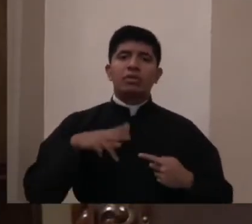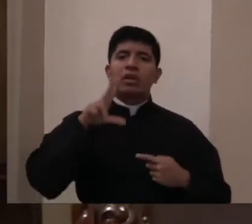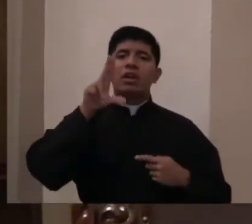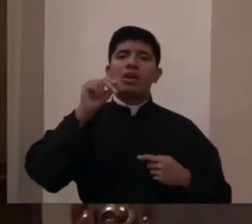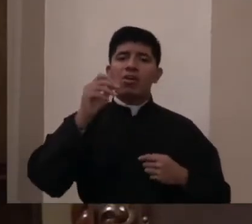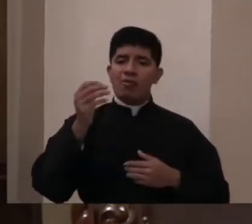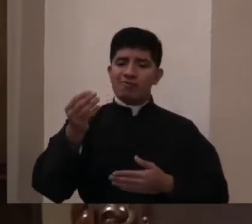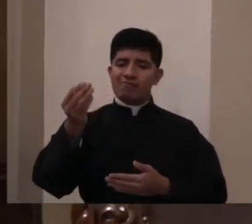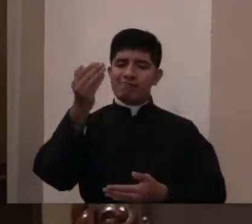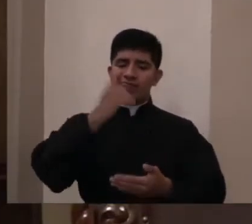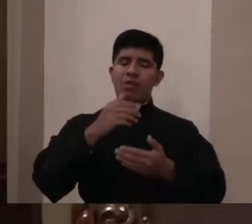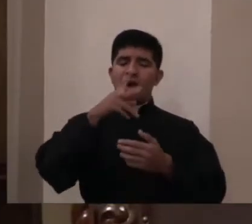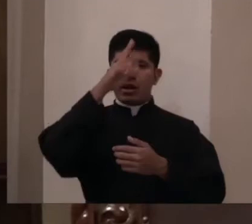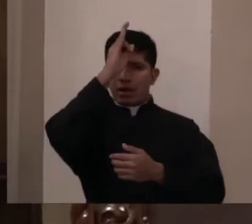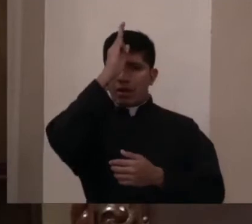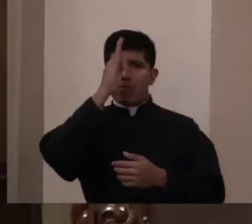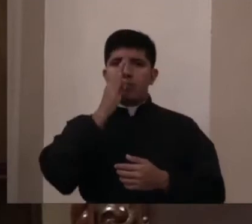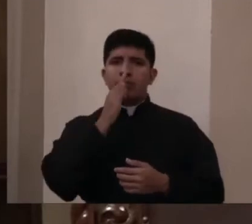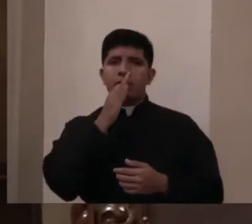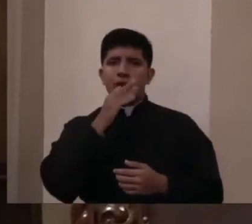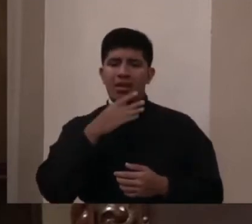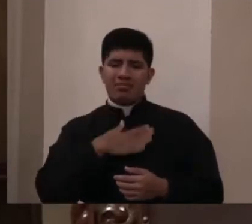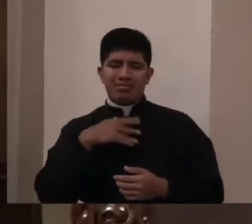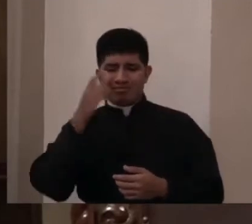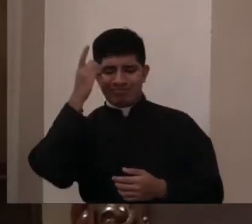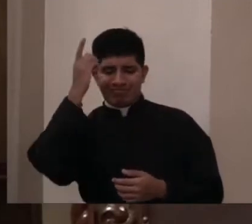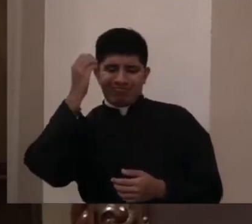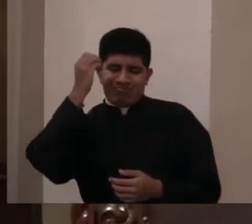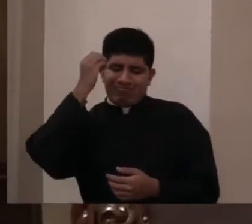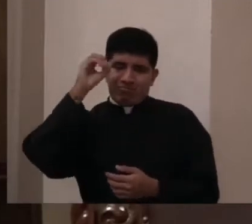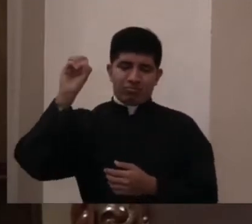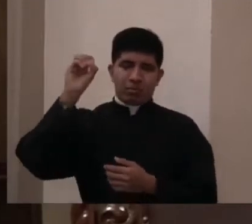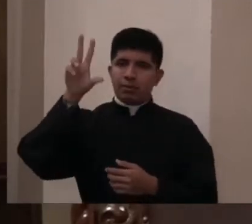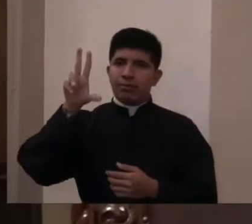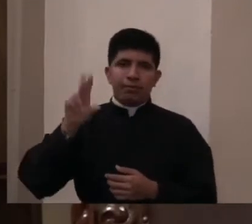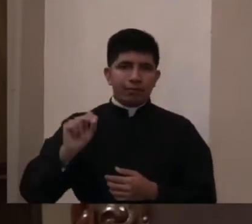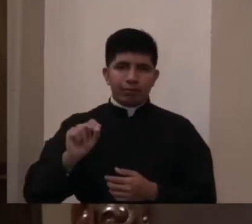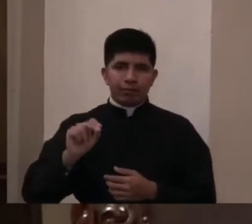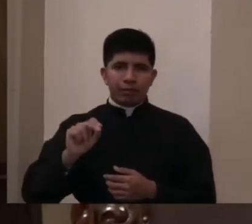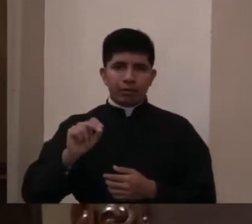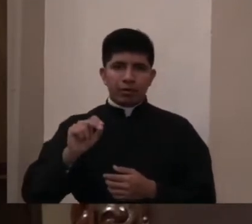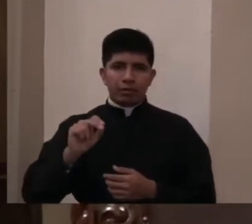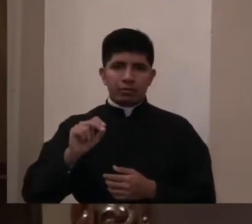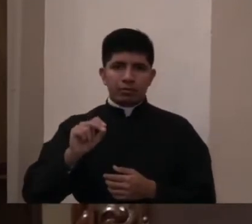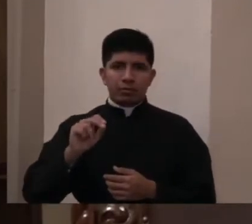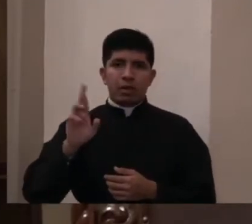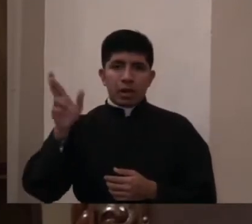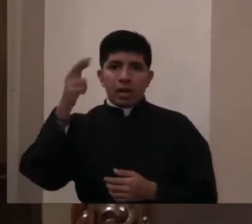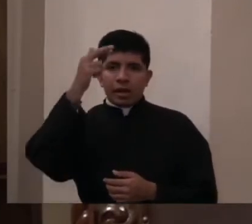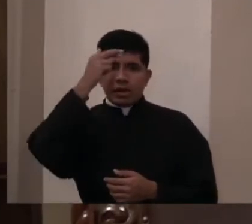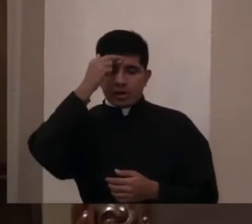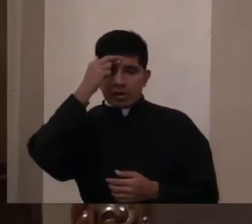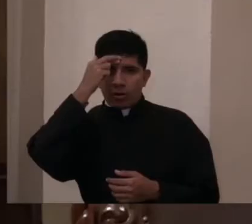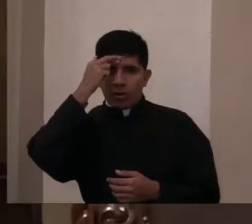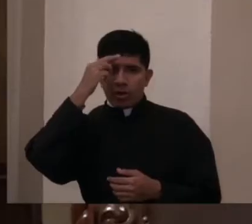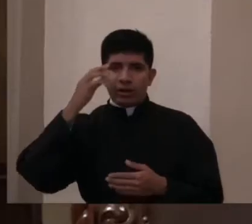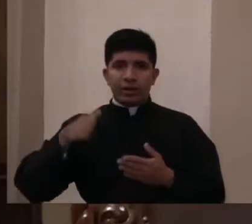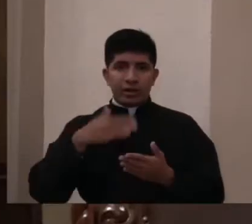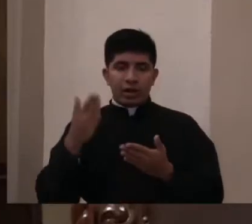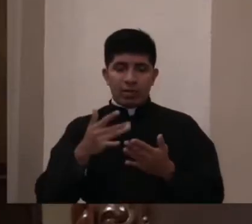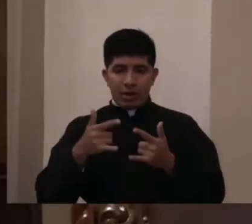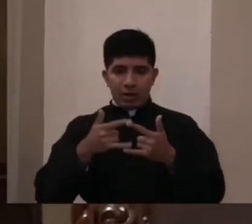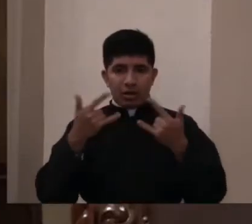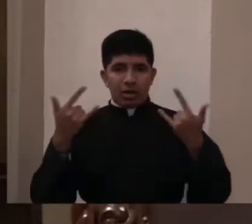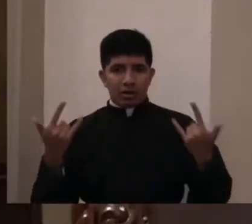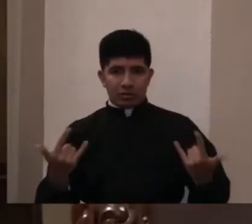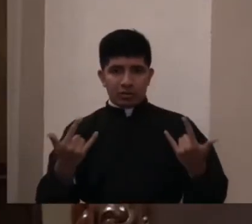Dios no me hace caso. Recuerden ustedes el evangelio del hijo pródigo, ¿se acuerdan de aquella parábola?